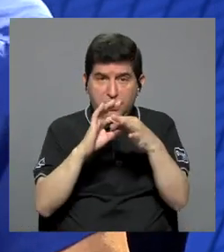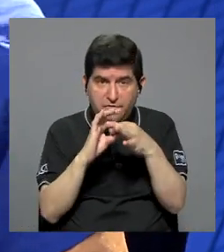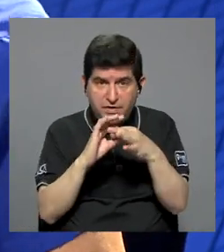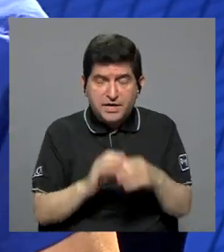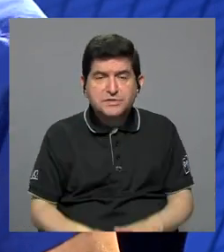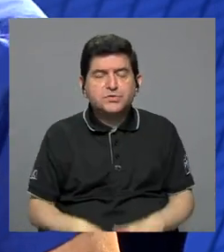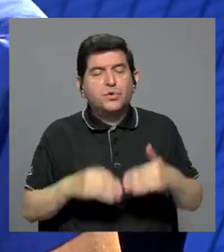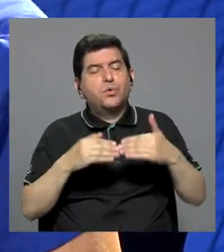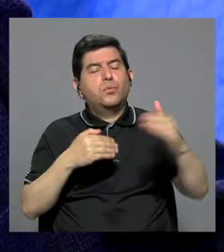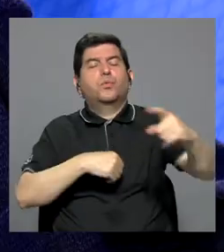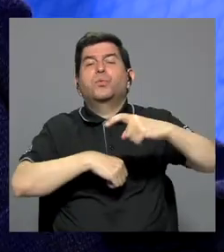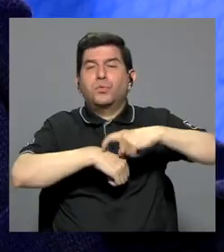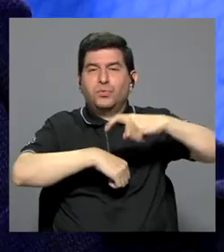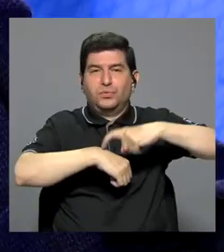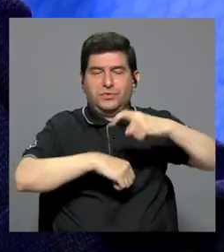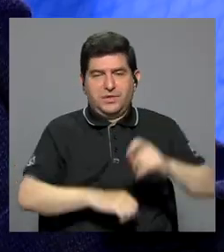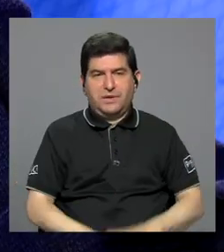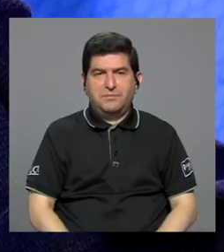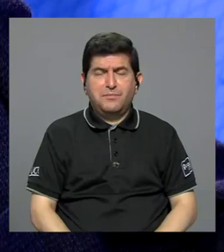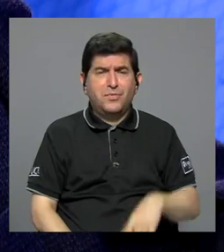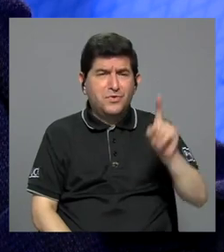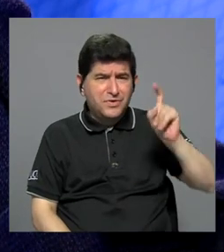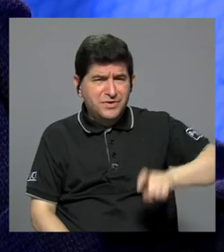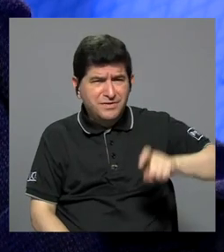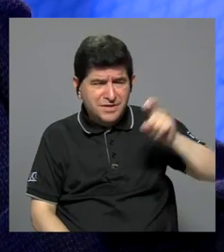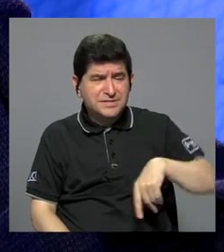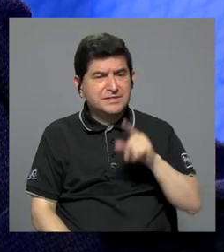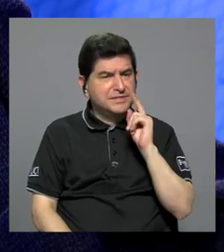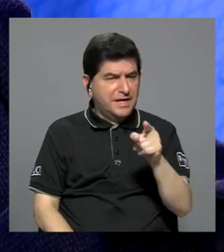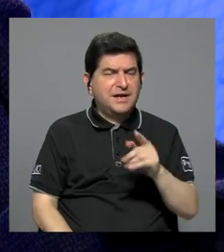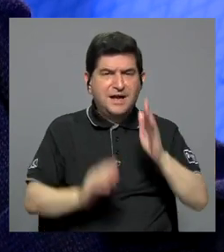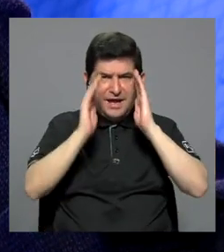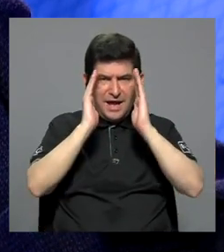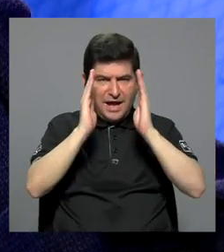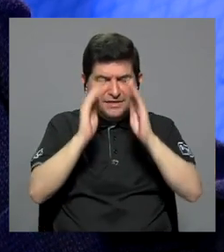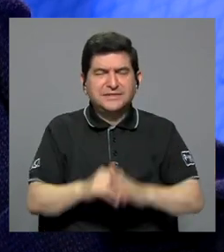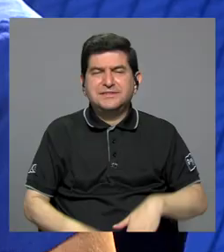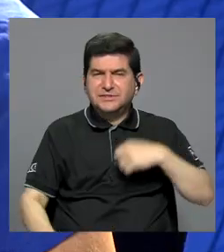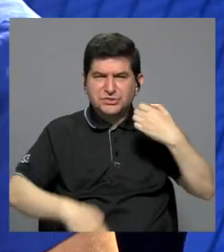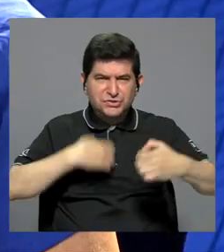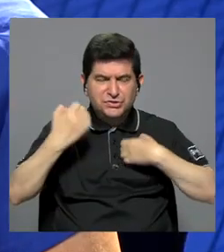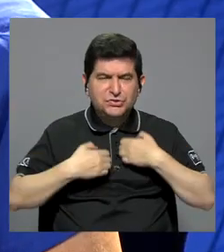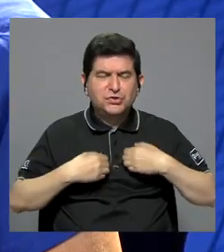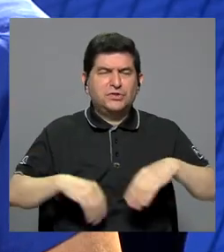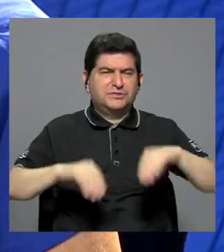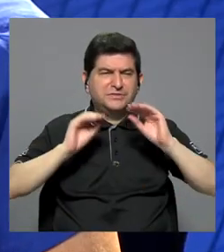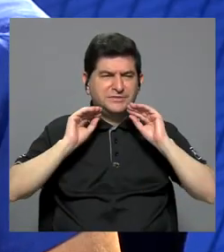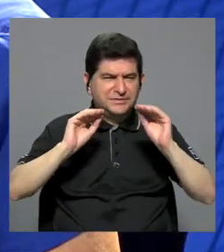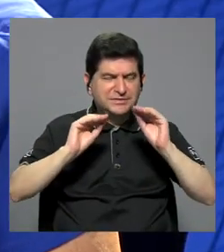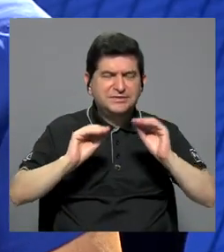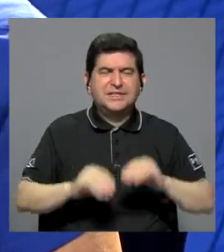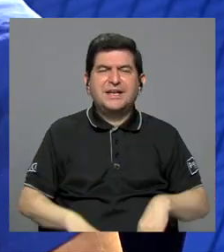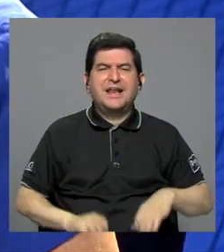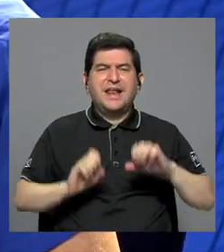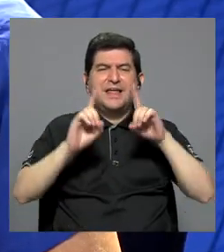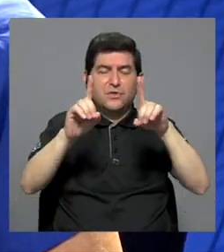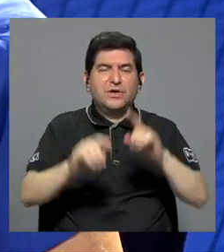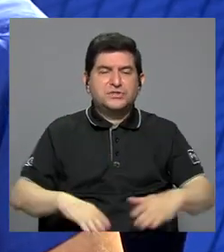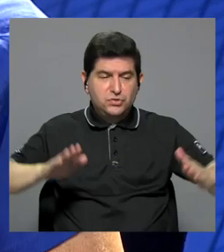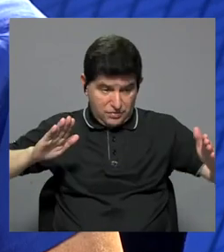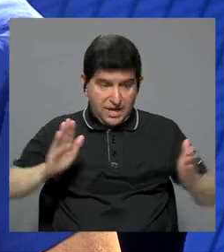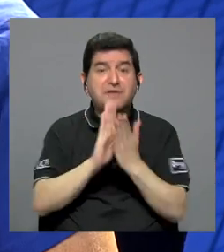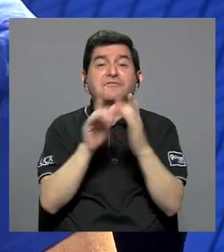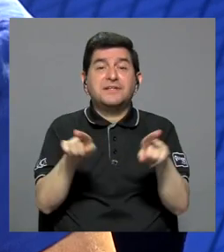a lo largo de periodos que requieren eso, abordar las emociones, educar las emociones, enfrentar